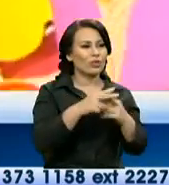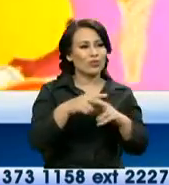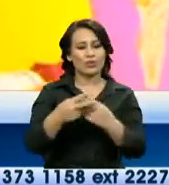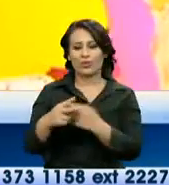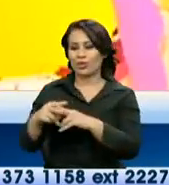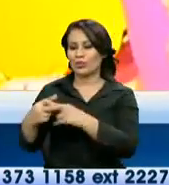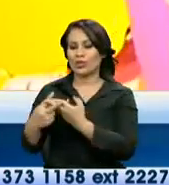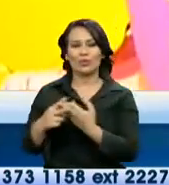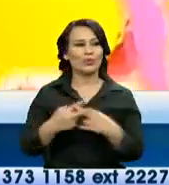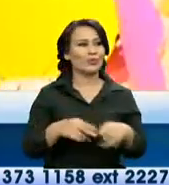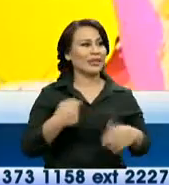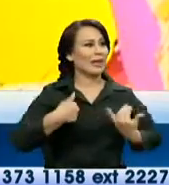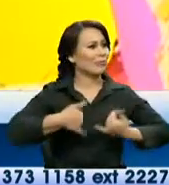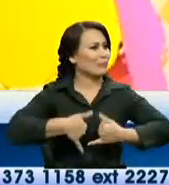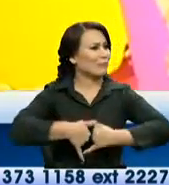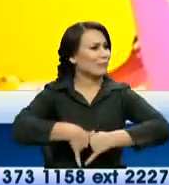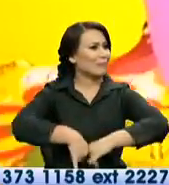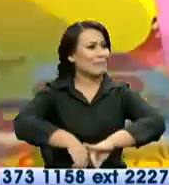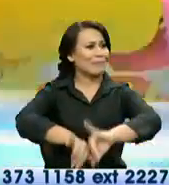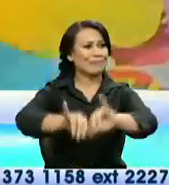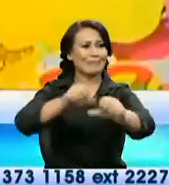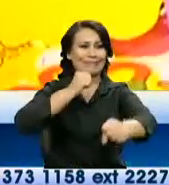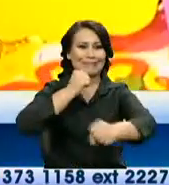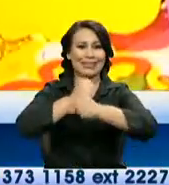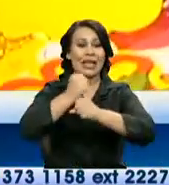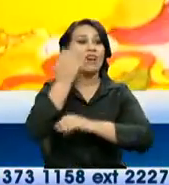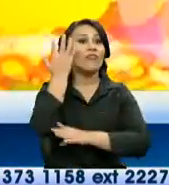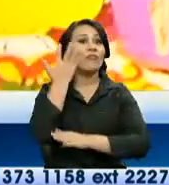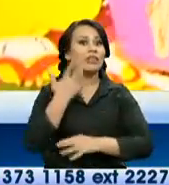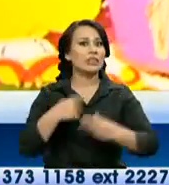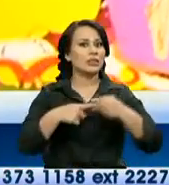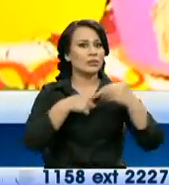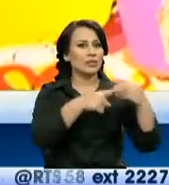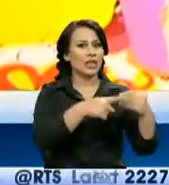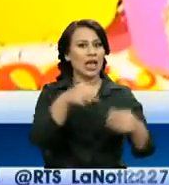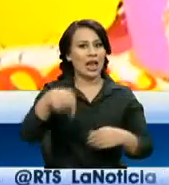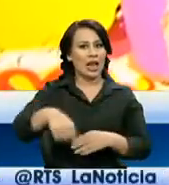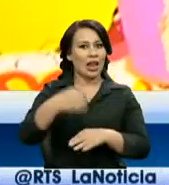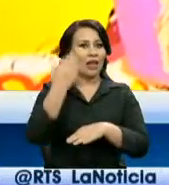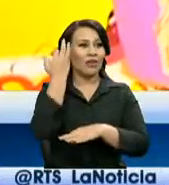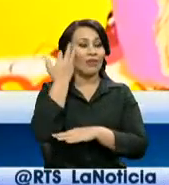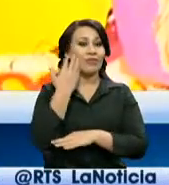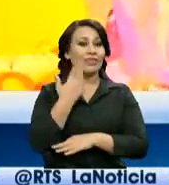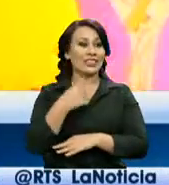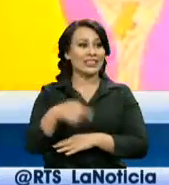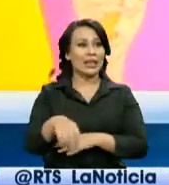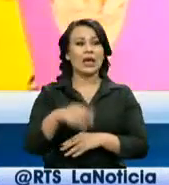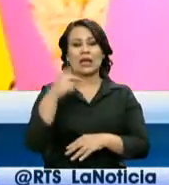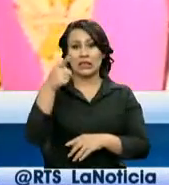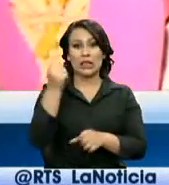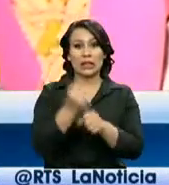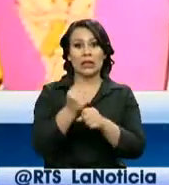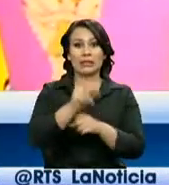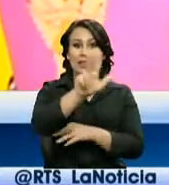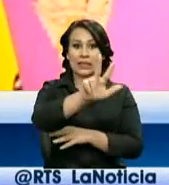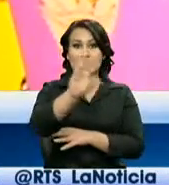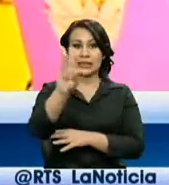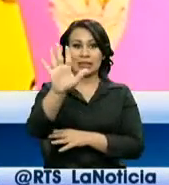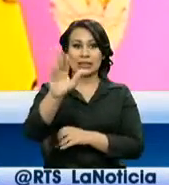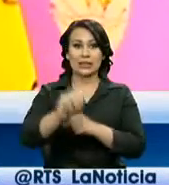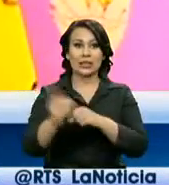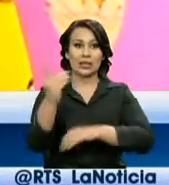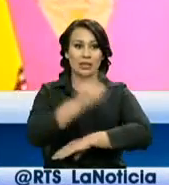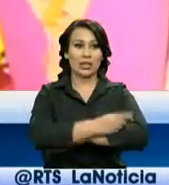ahí, no hay quien la pare. Sus fechas principales son las fiestas, pero trabaja los 365 días del